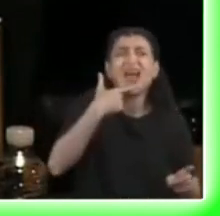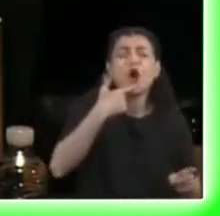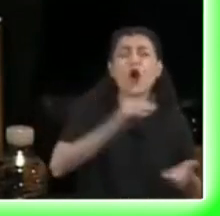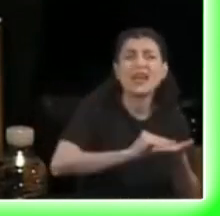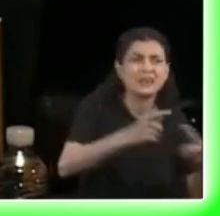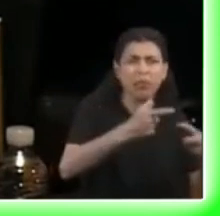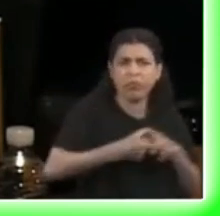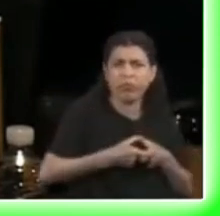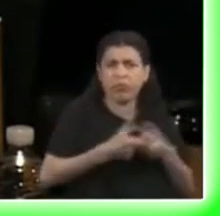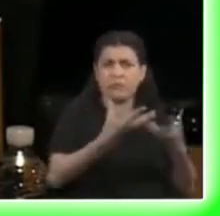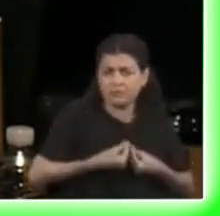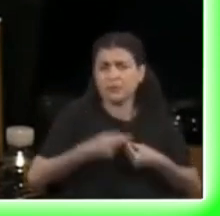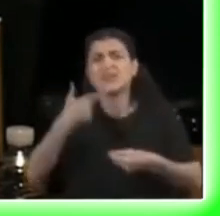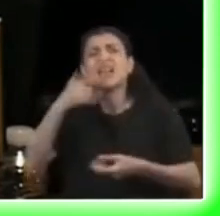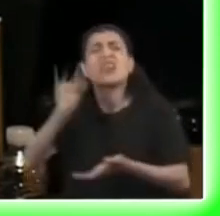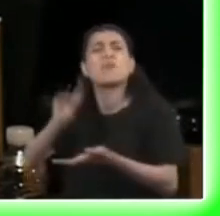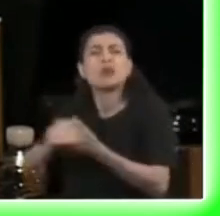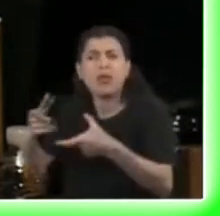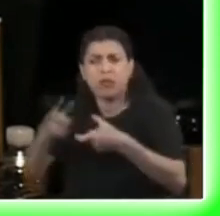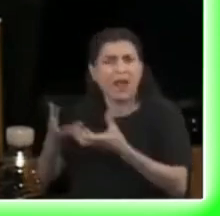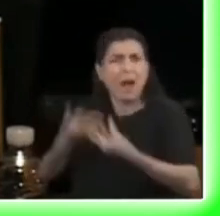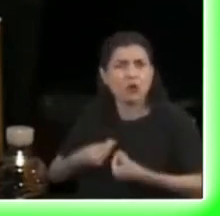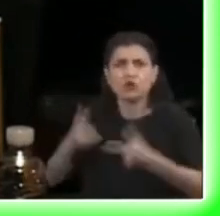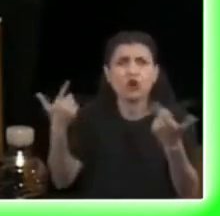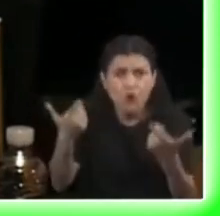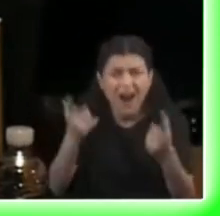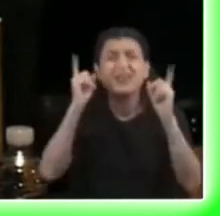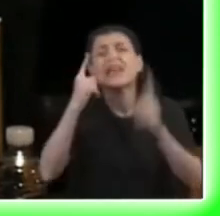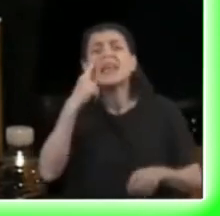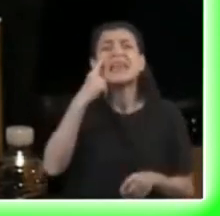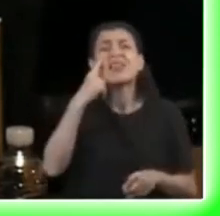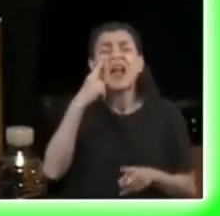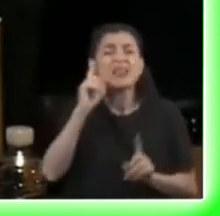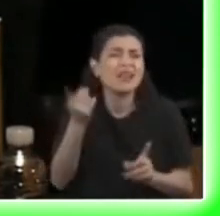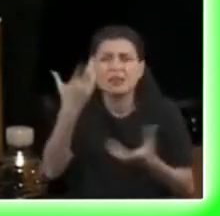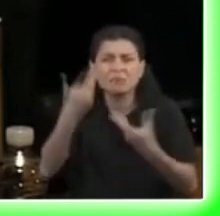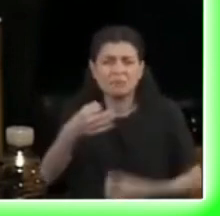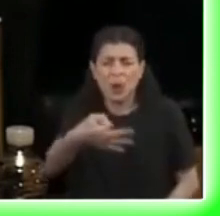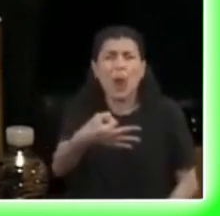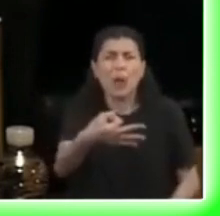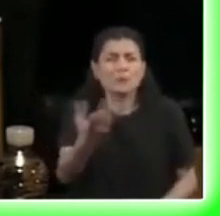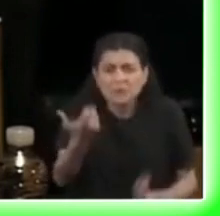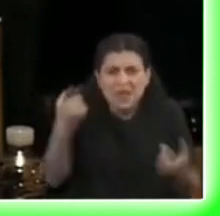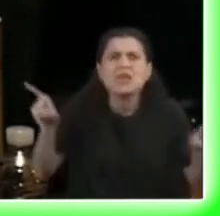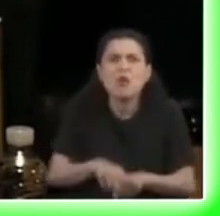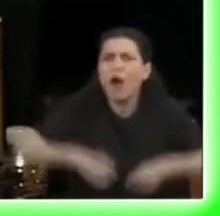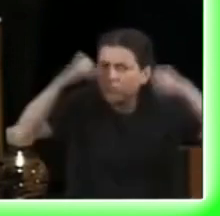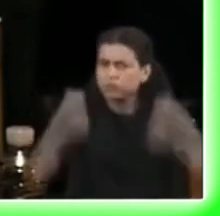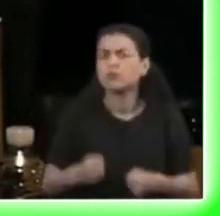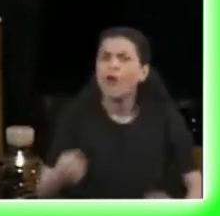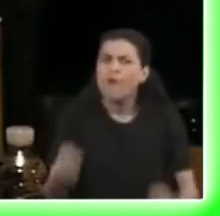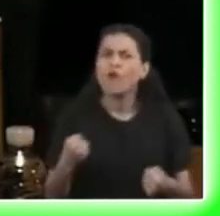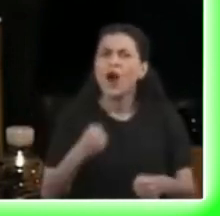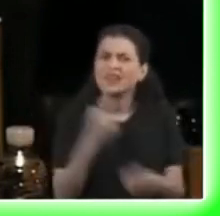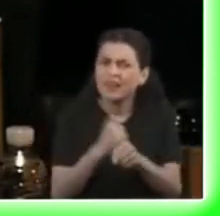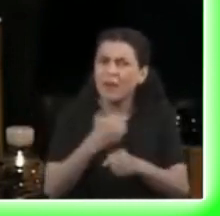menos gobernadores y menos intendentes de la historia democrática, pero sin duda con el que más convicción ha mostrado a lo largo